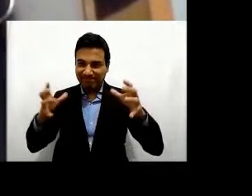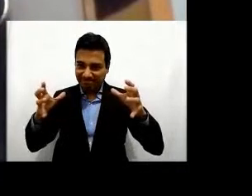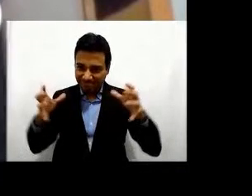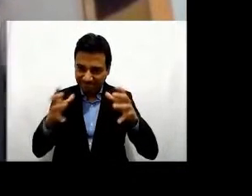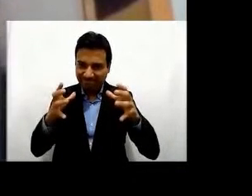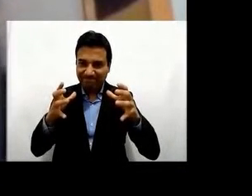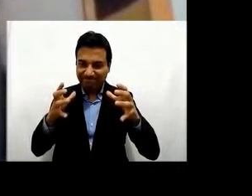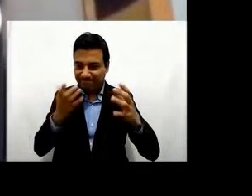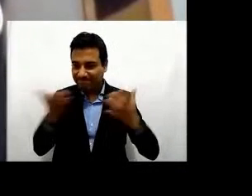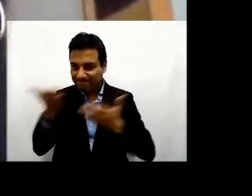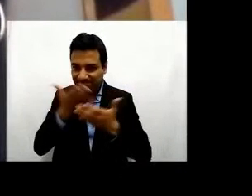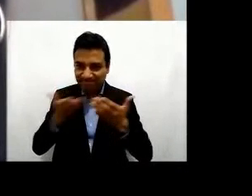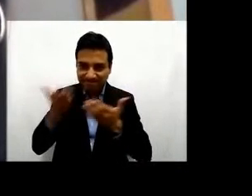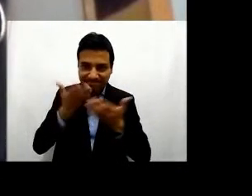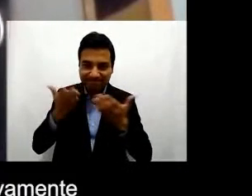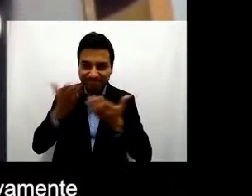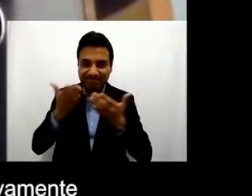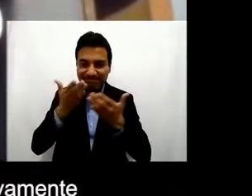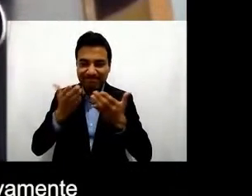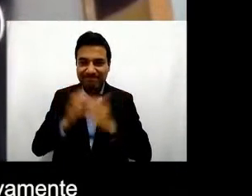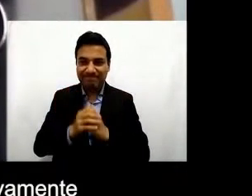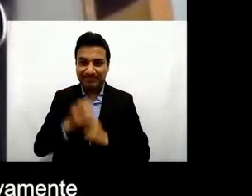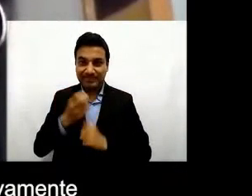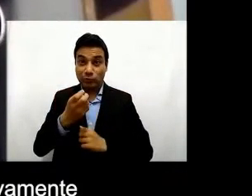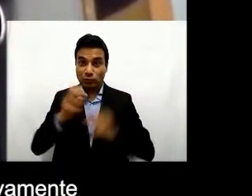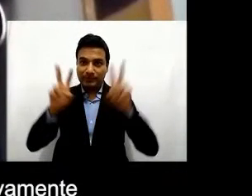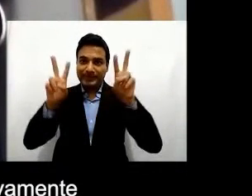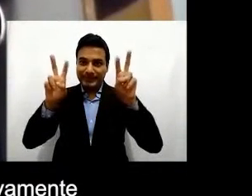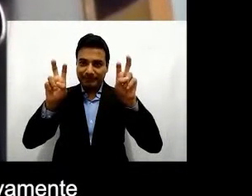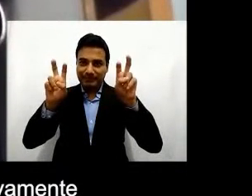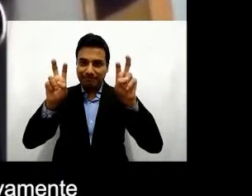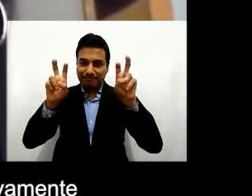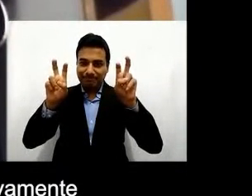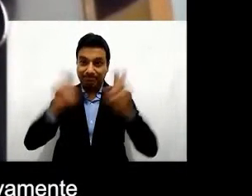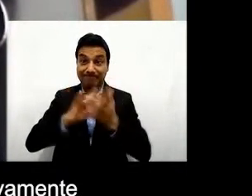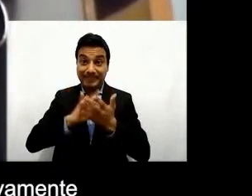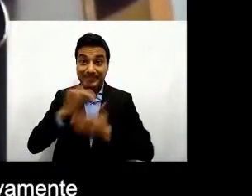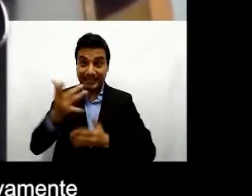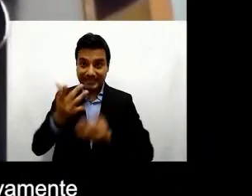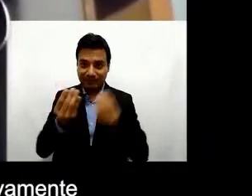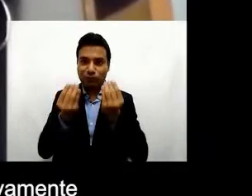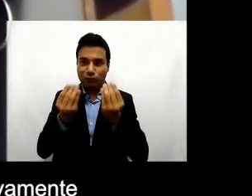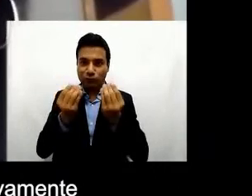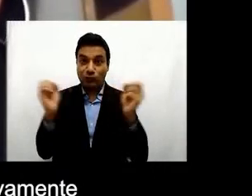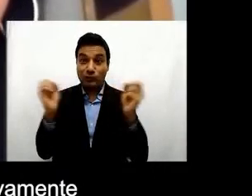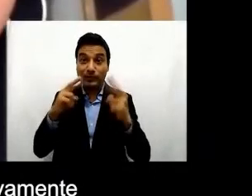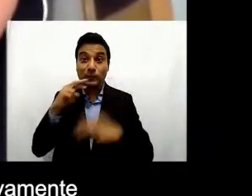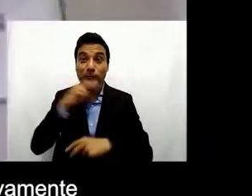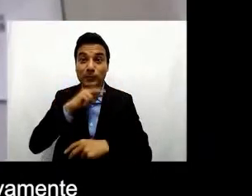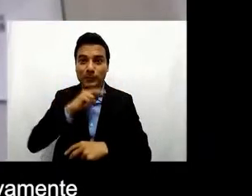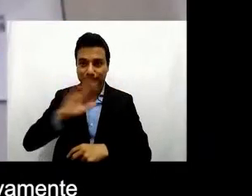rediseñando, digamos, de alguna forma sobre estos conceptos. Muchísimas gracias nuevamente y nos vemos pronto.